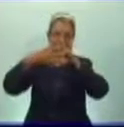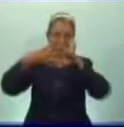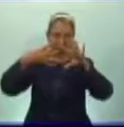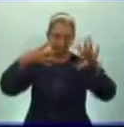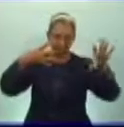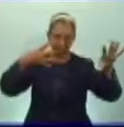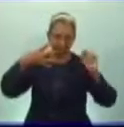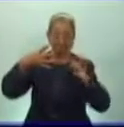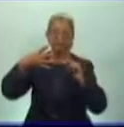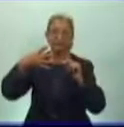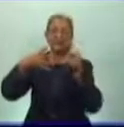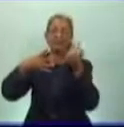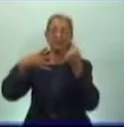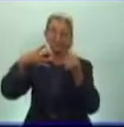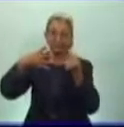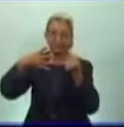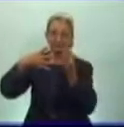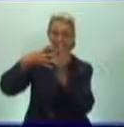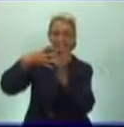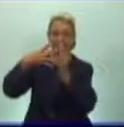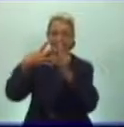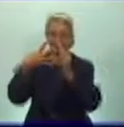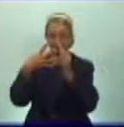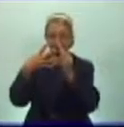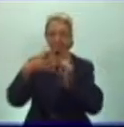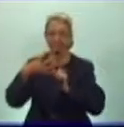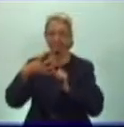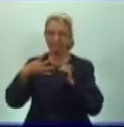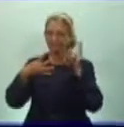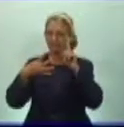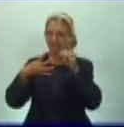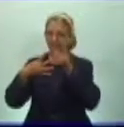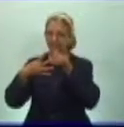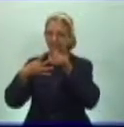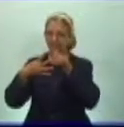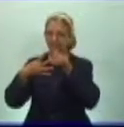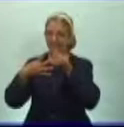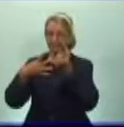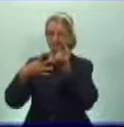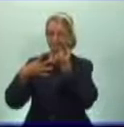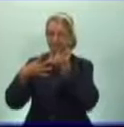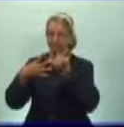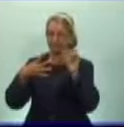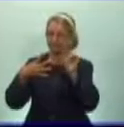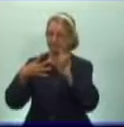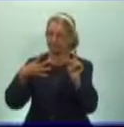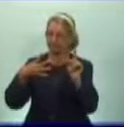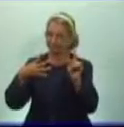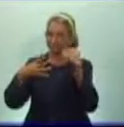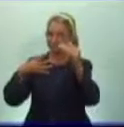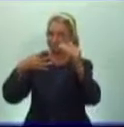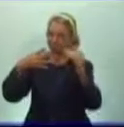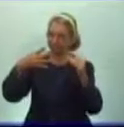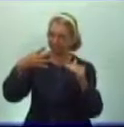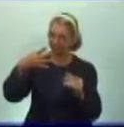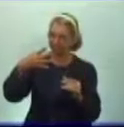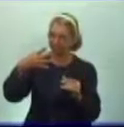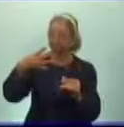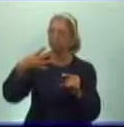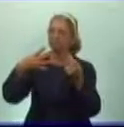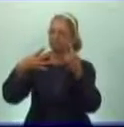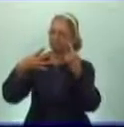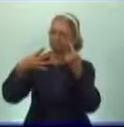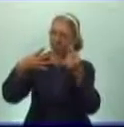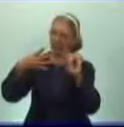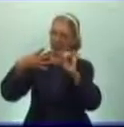renglón y que las letras se inclinan a la derecha. No pueden cometer errores a la hora de realizar la actividad. Van a escribir debajo de ellos los meses del año y